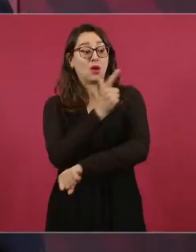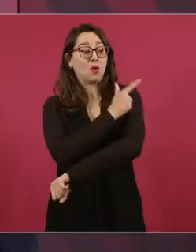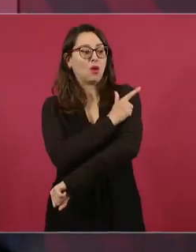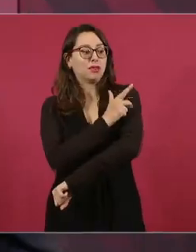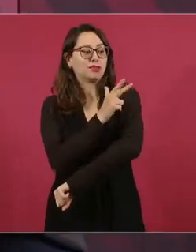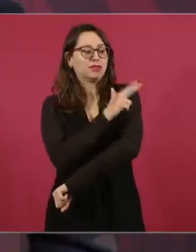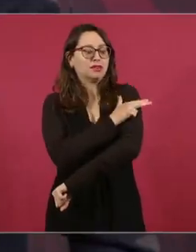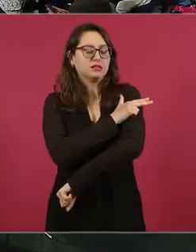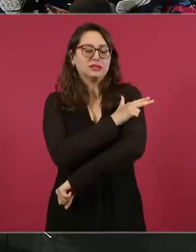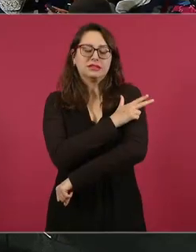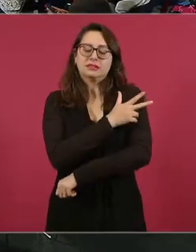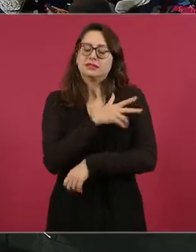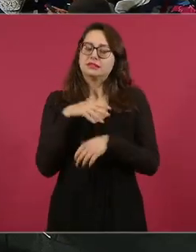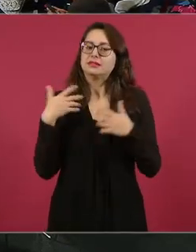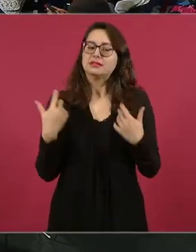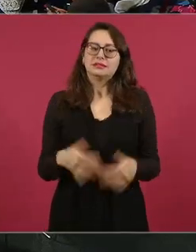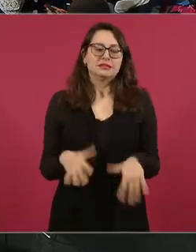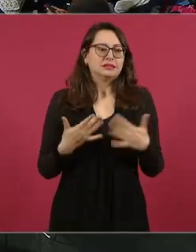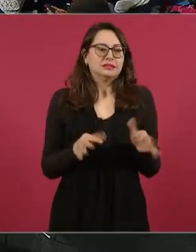se